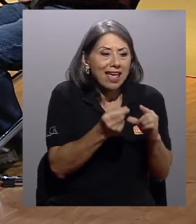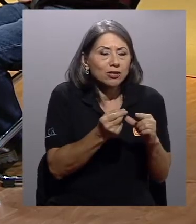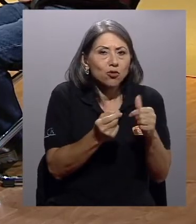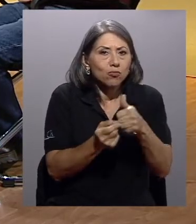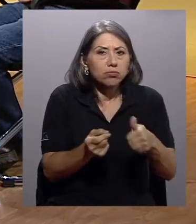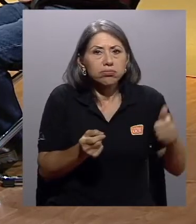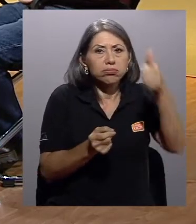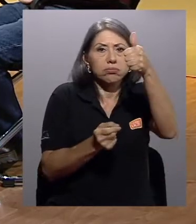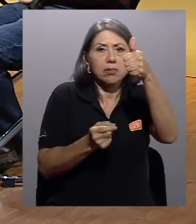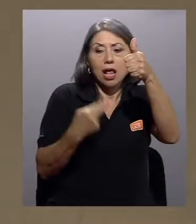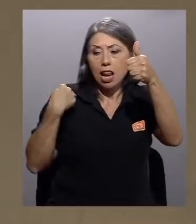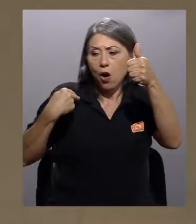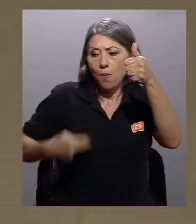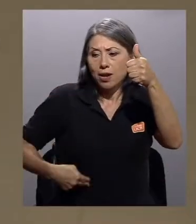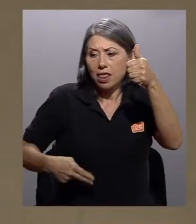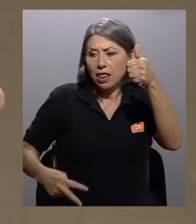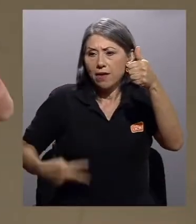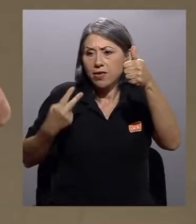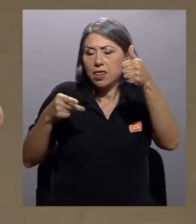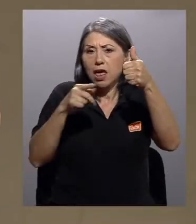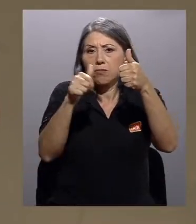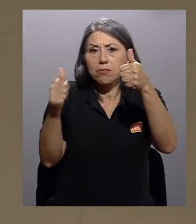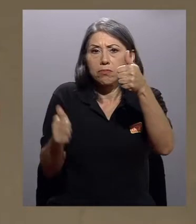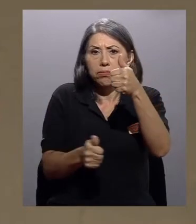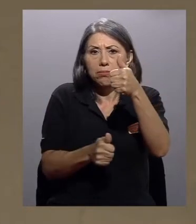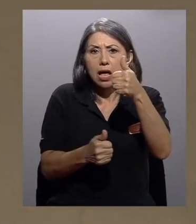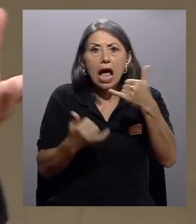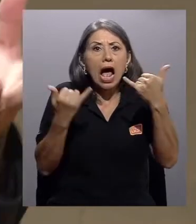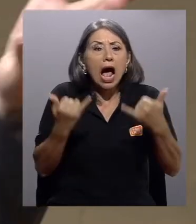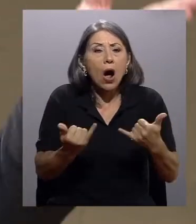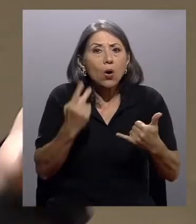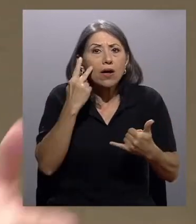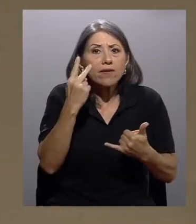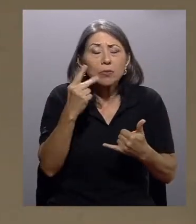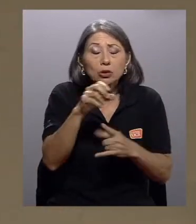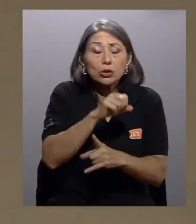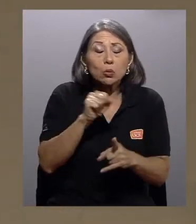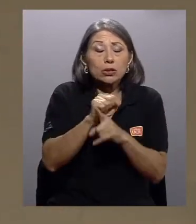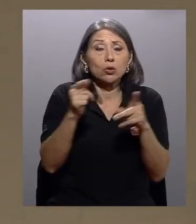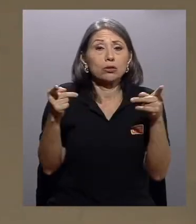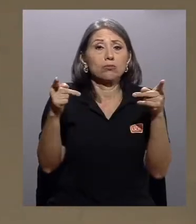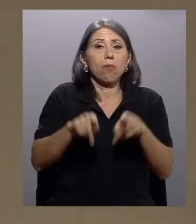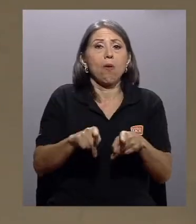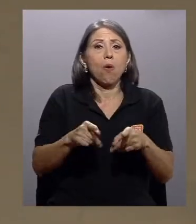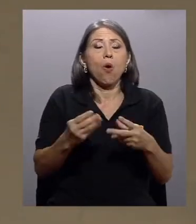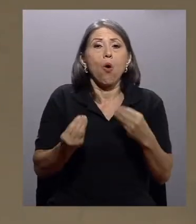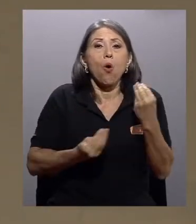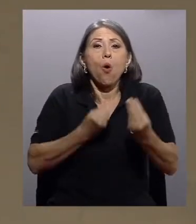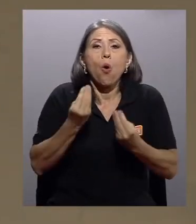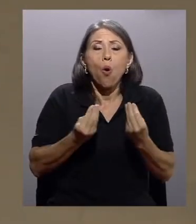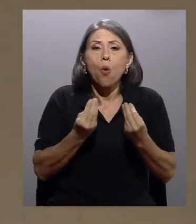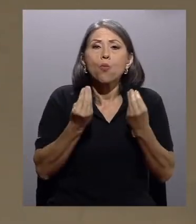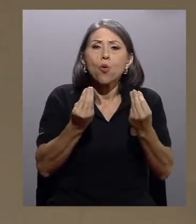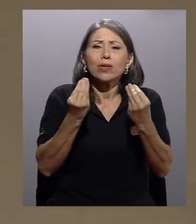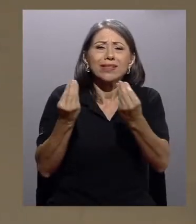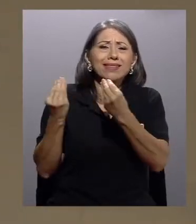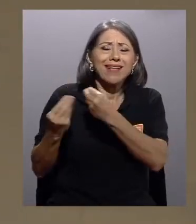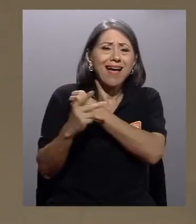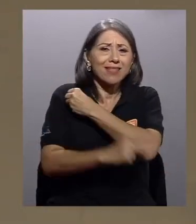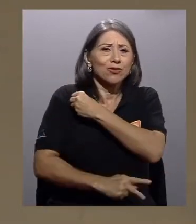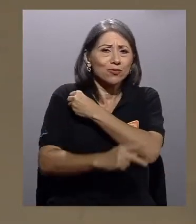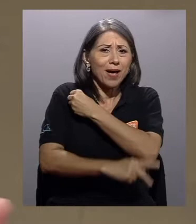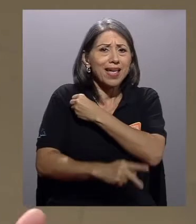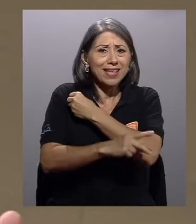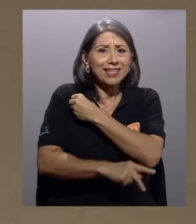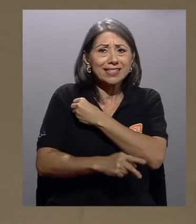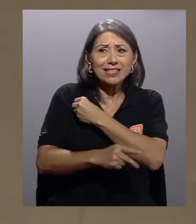ahora, por ejemplo, vemos, y casi con imágenes apocalípticas, cómo tantos países que